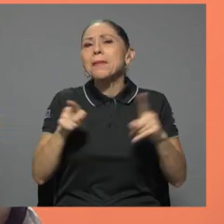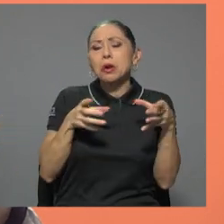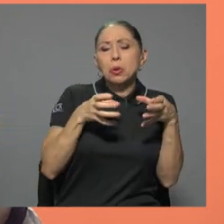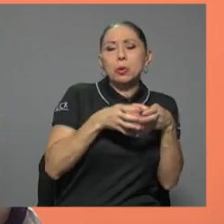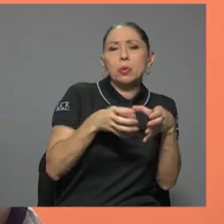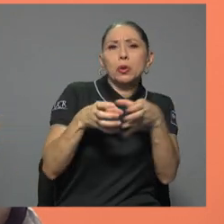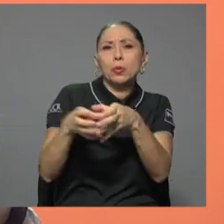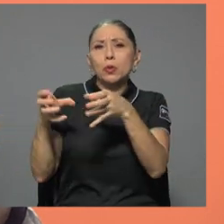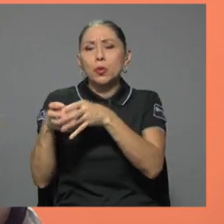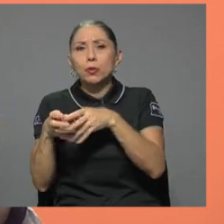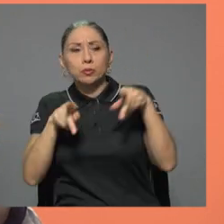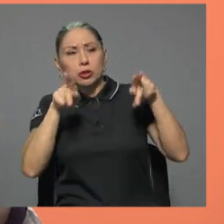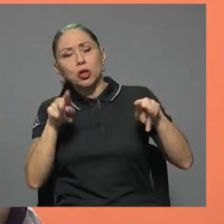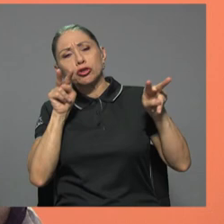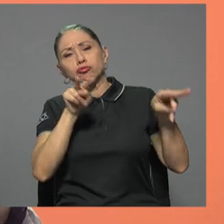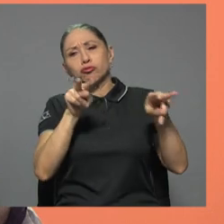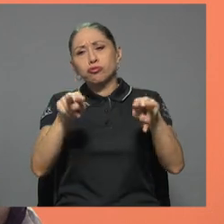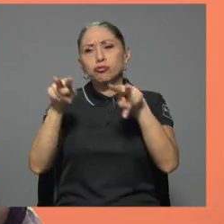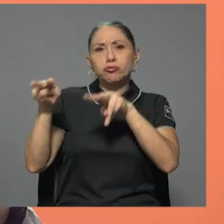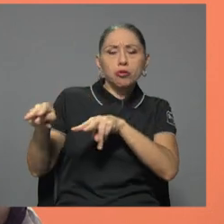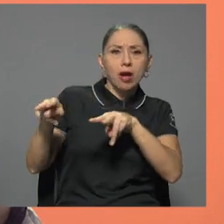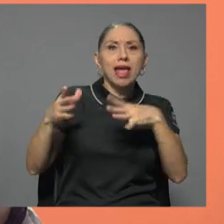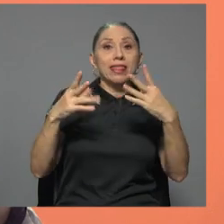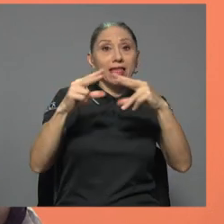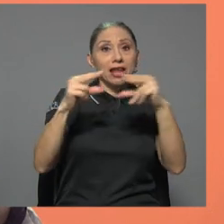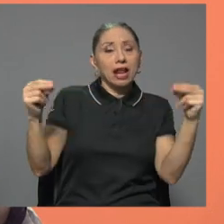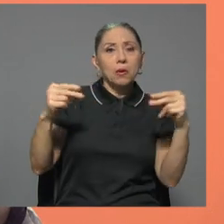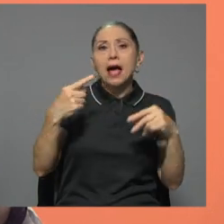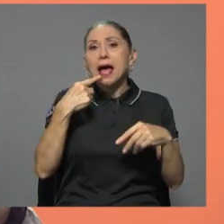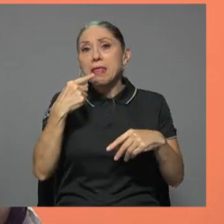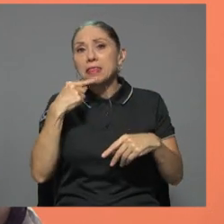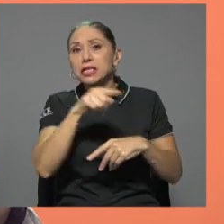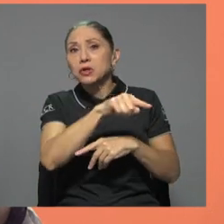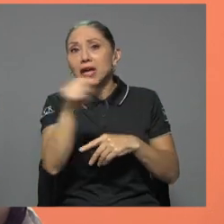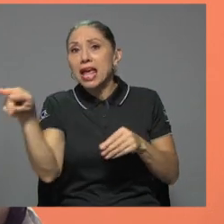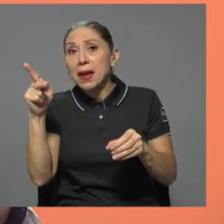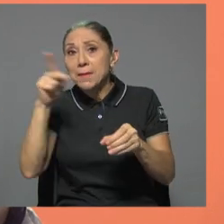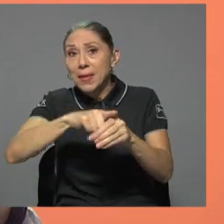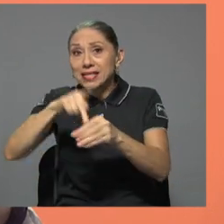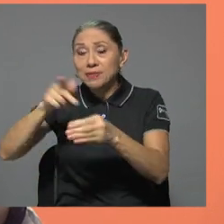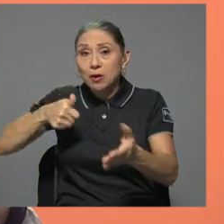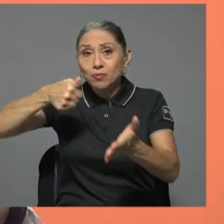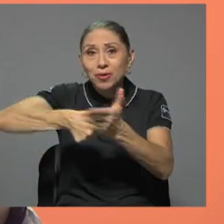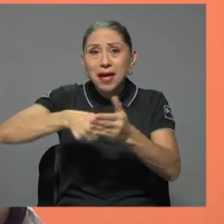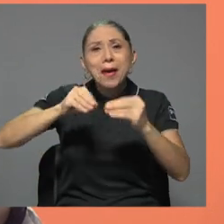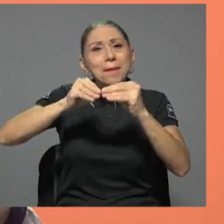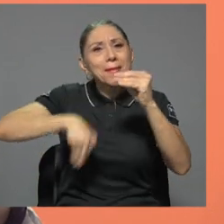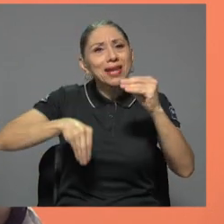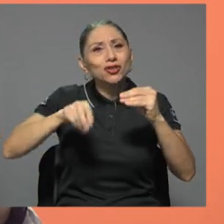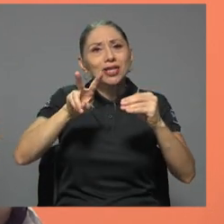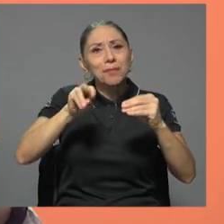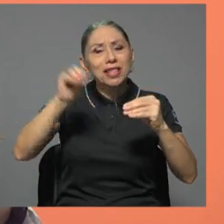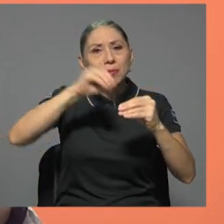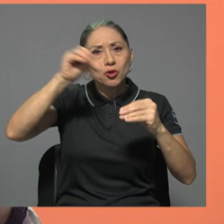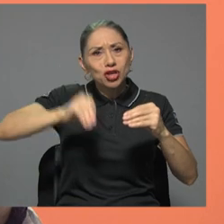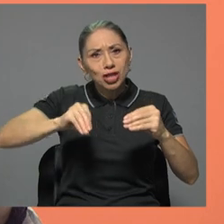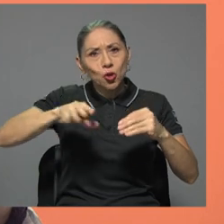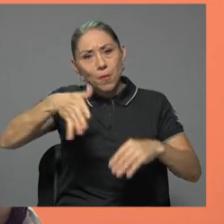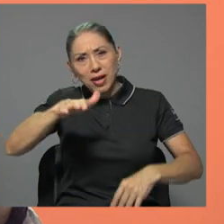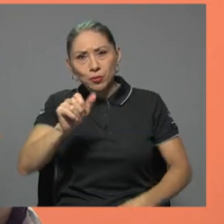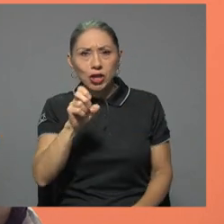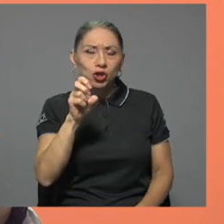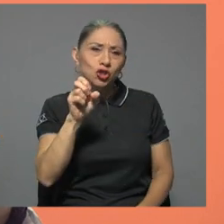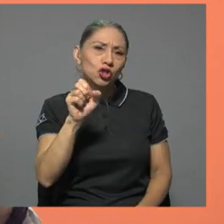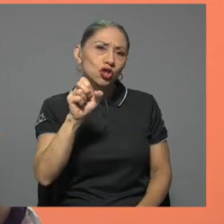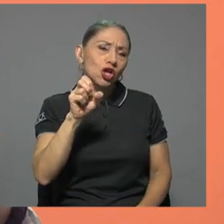del observatorio unas abiertas de nicaragua han dicho que la participación fue menor al 20 por ciento un 19 por ciento más o menos esto evidencia